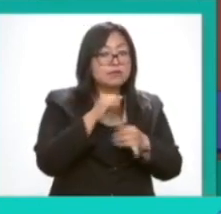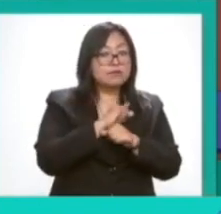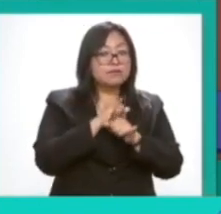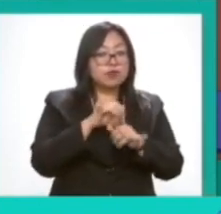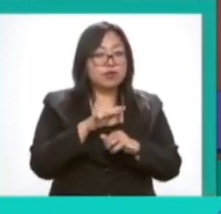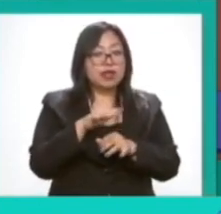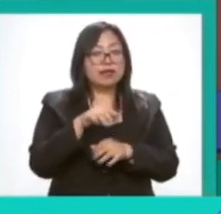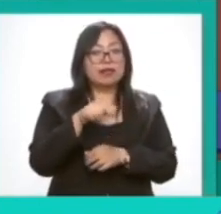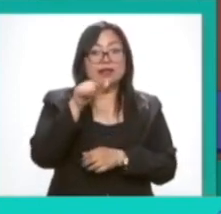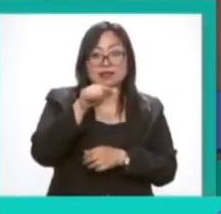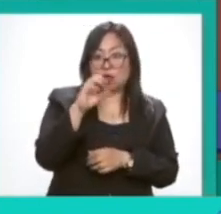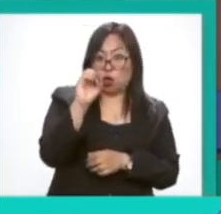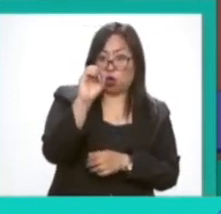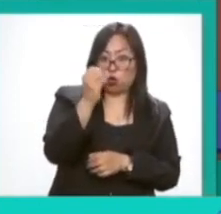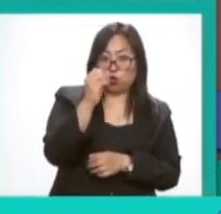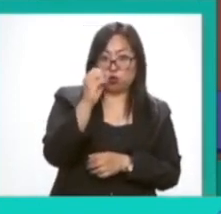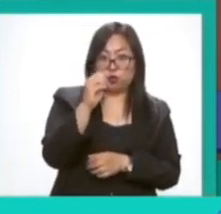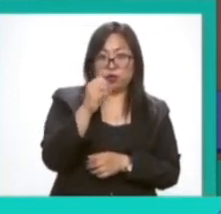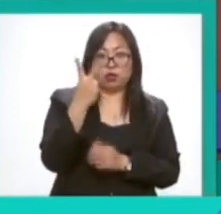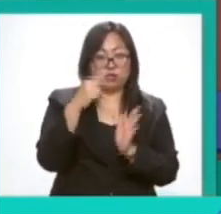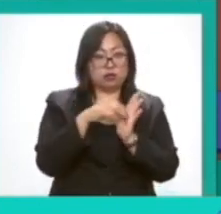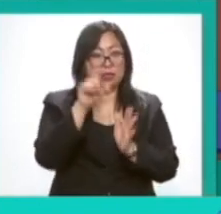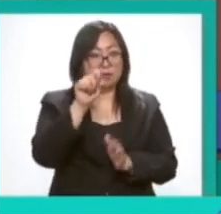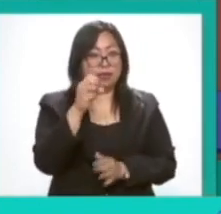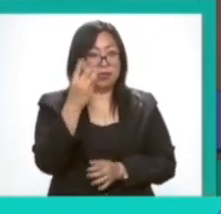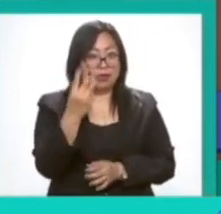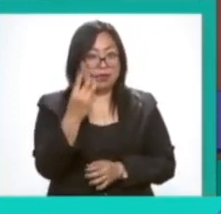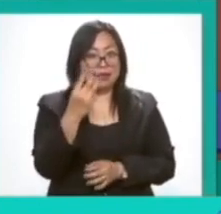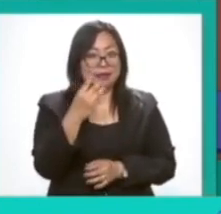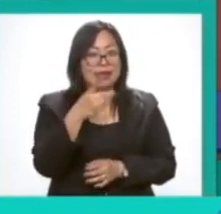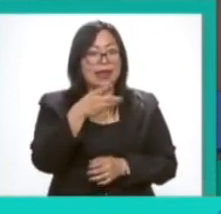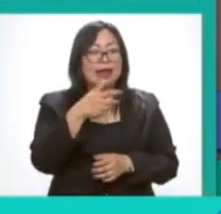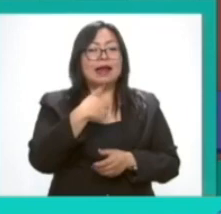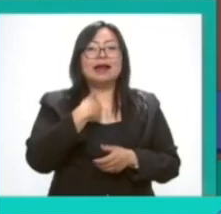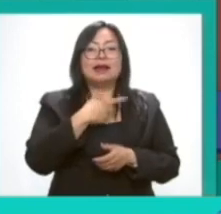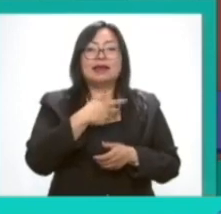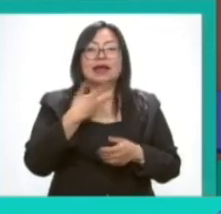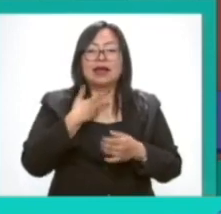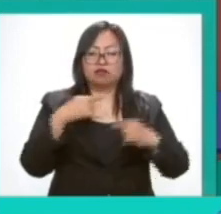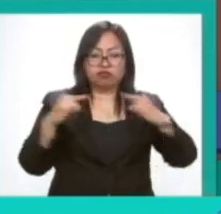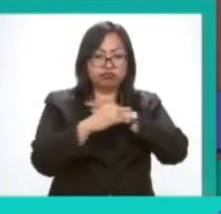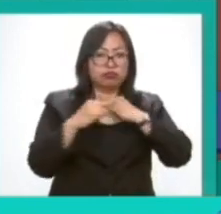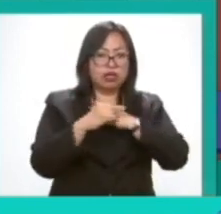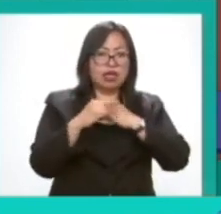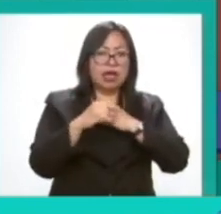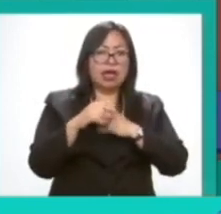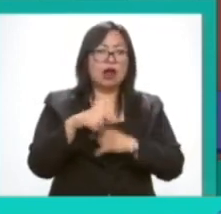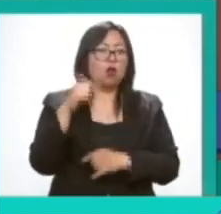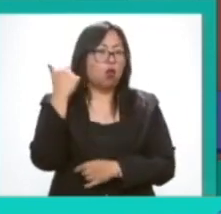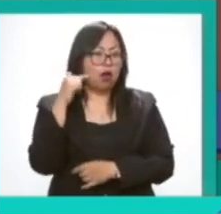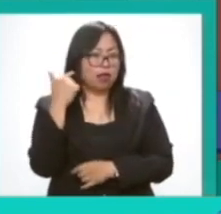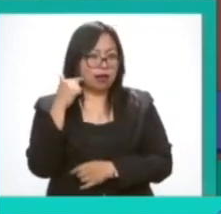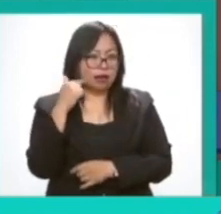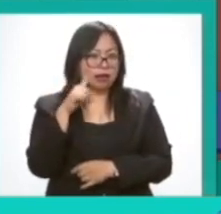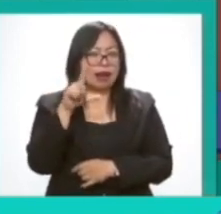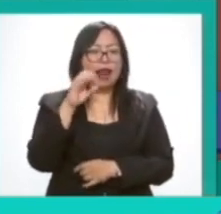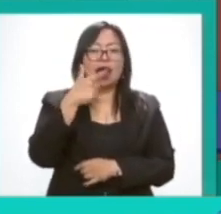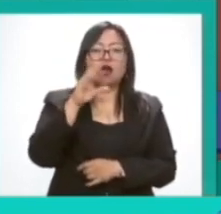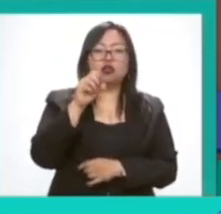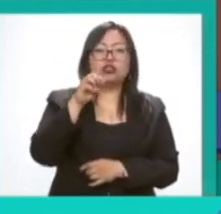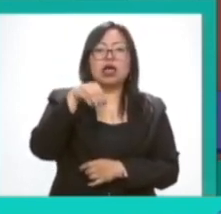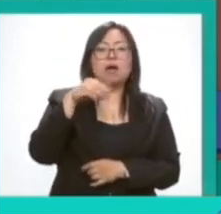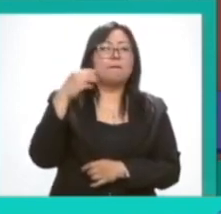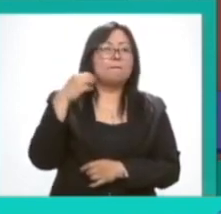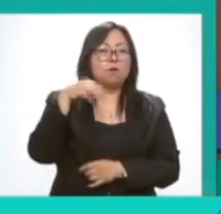del 17 de octubre del año 2023 en la carretera Guadalajara Lagos de Moreno En el que dos personas detuvieron